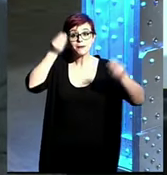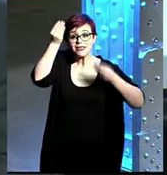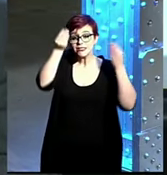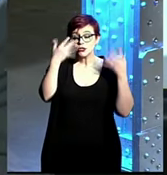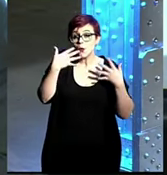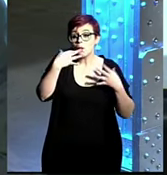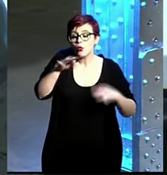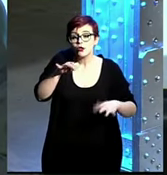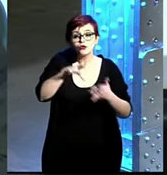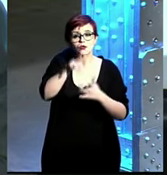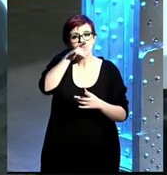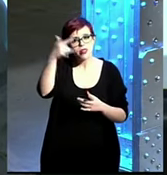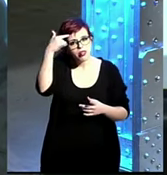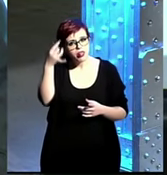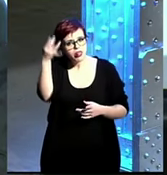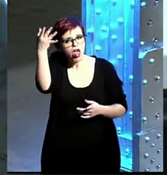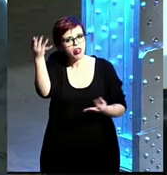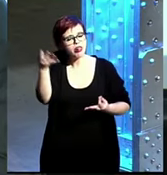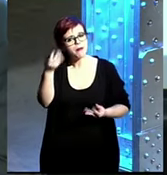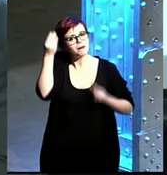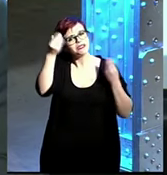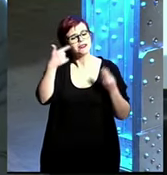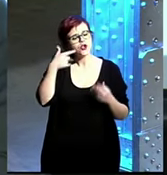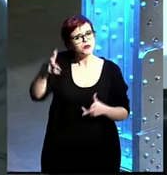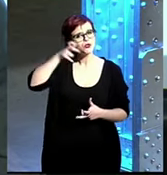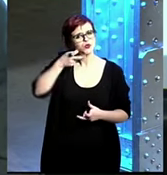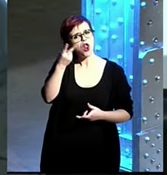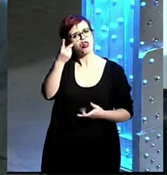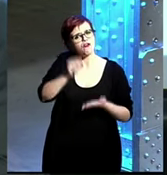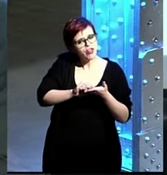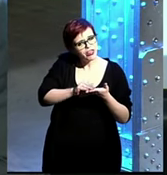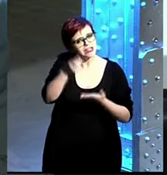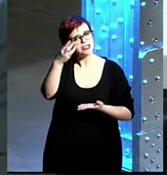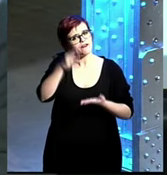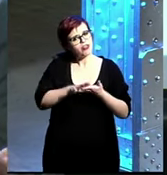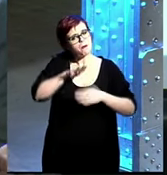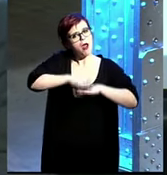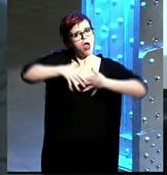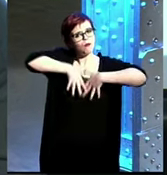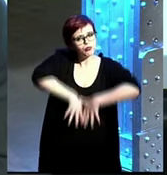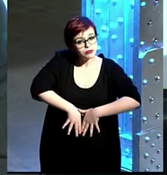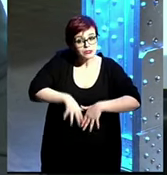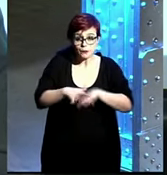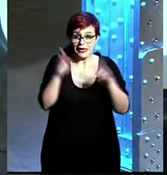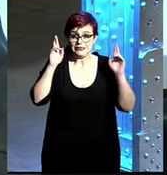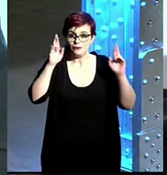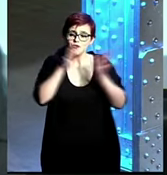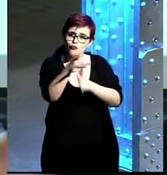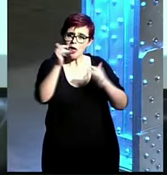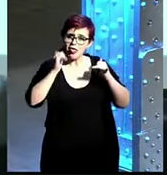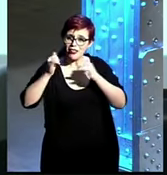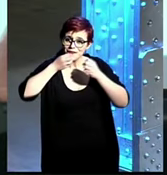posiblemente muchas de las ideas merecen una segunda escucha y una segunda interiorización. Espero que hayáis